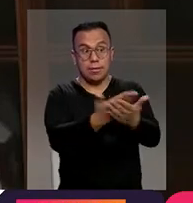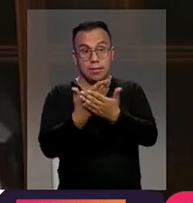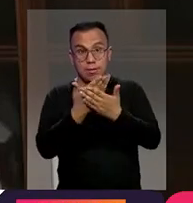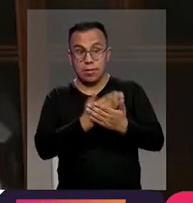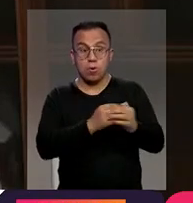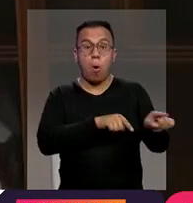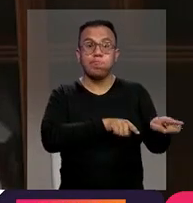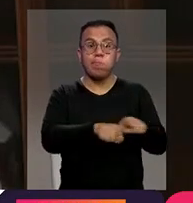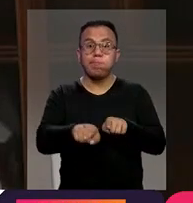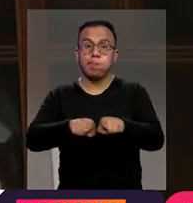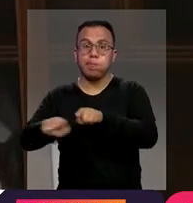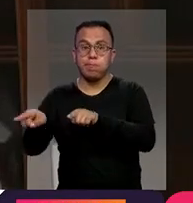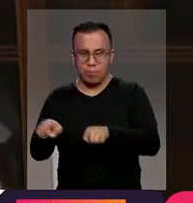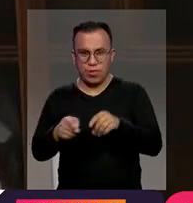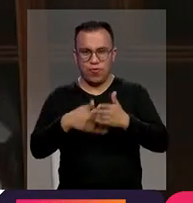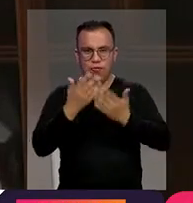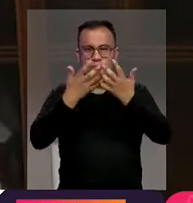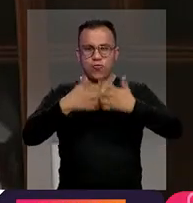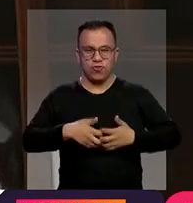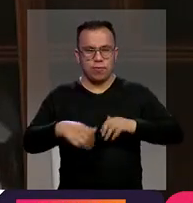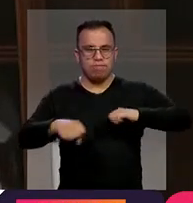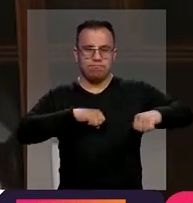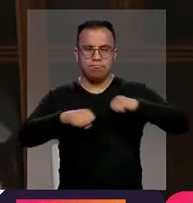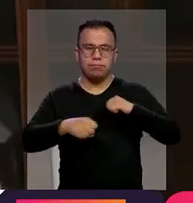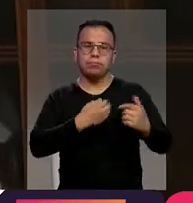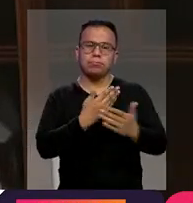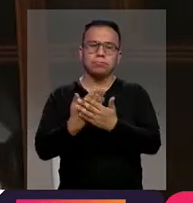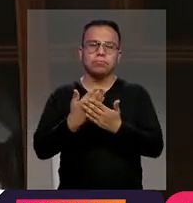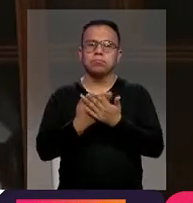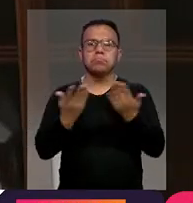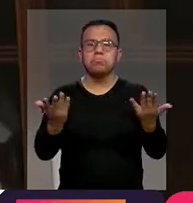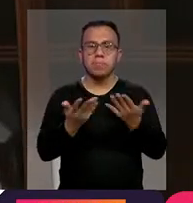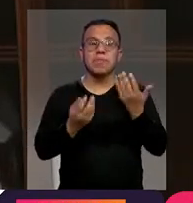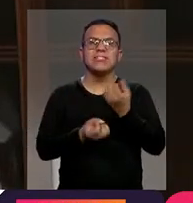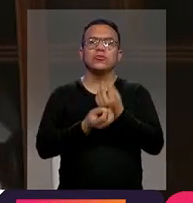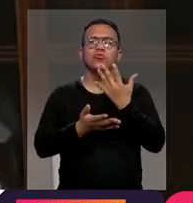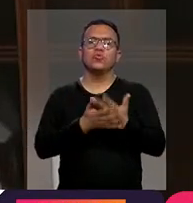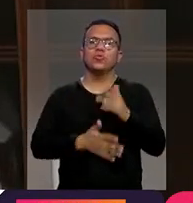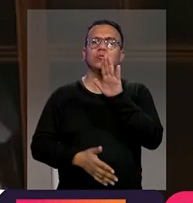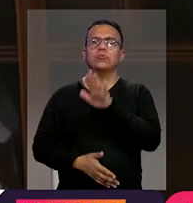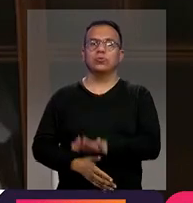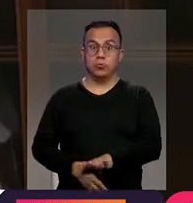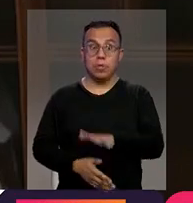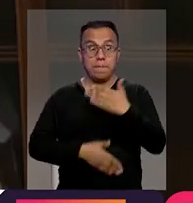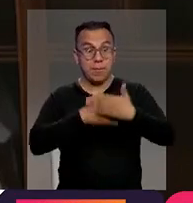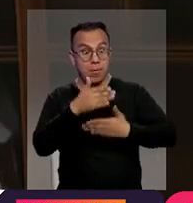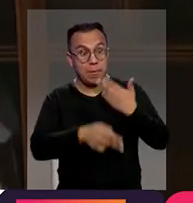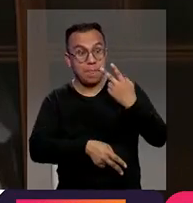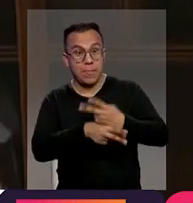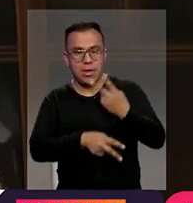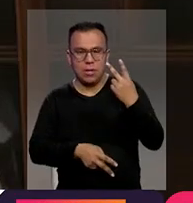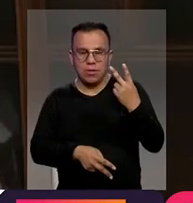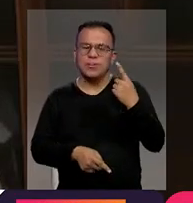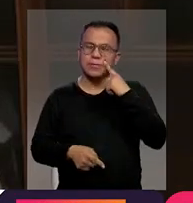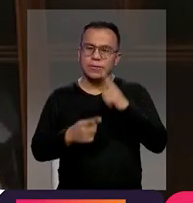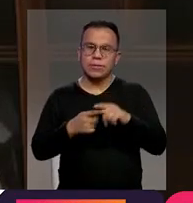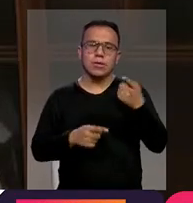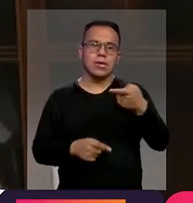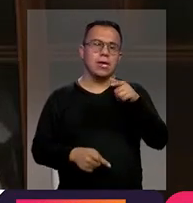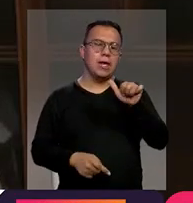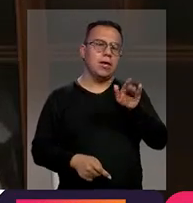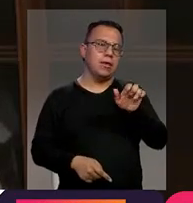que participaron en la operación, harían parte de la estructura criminal del